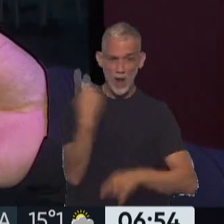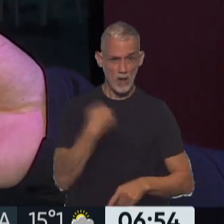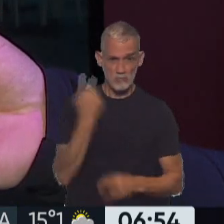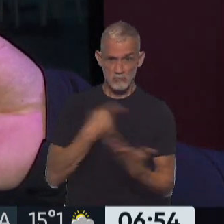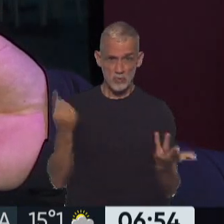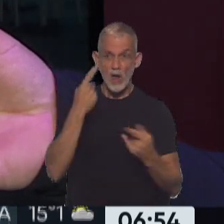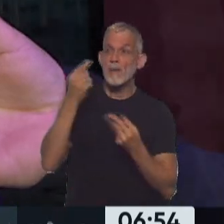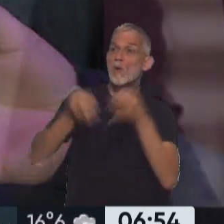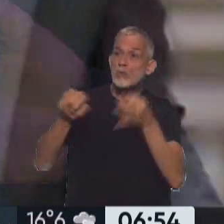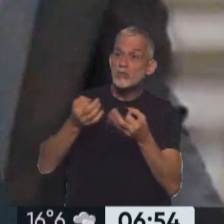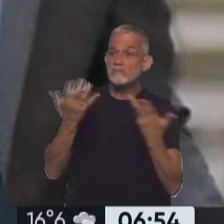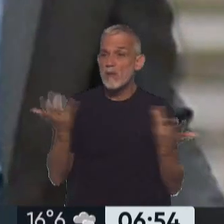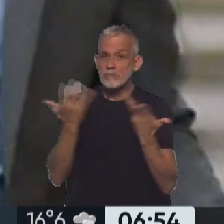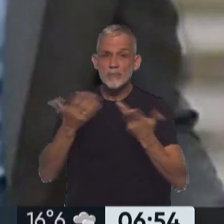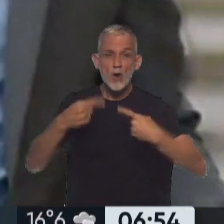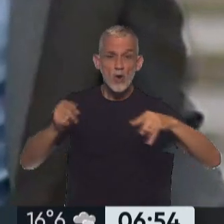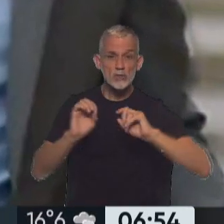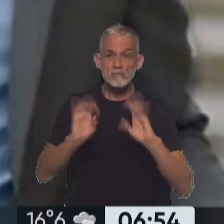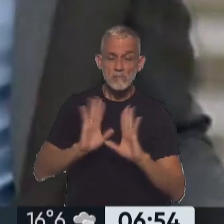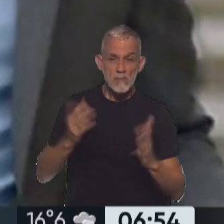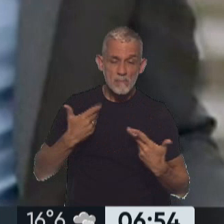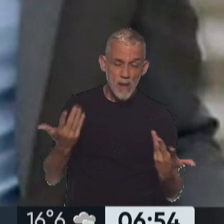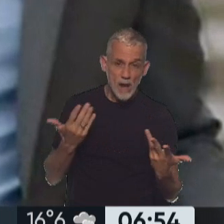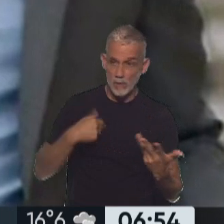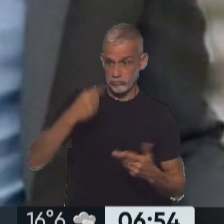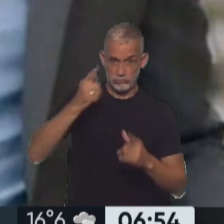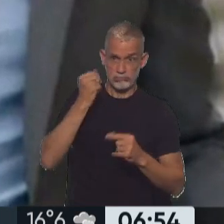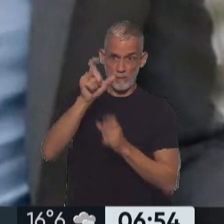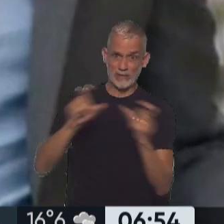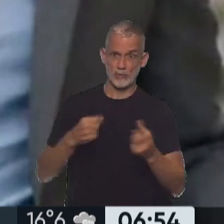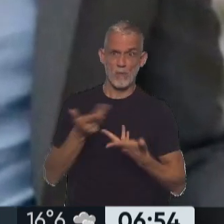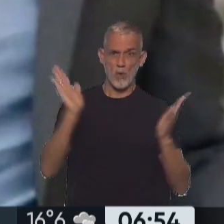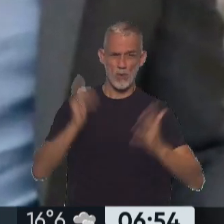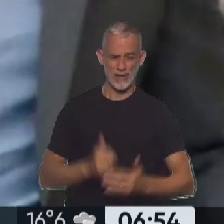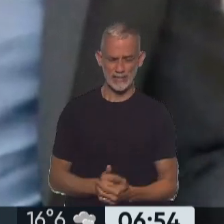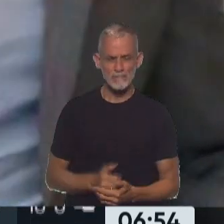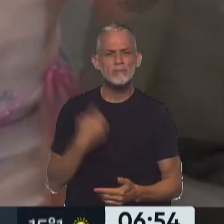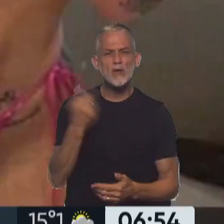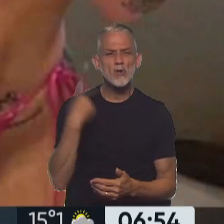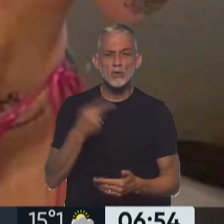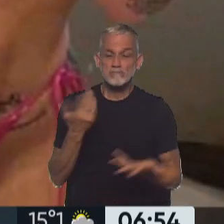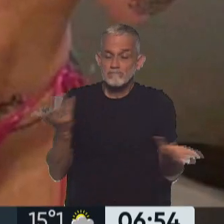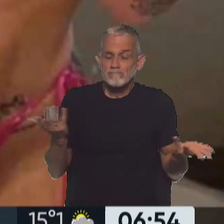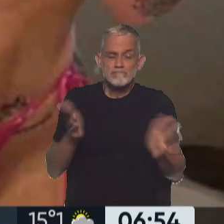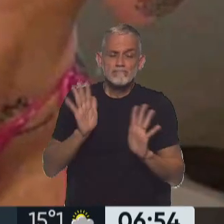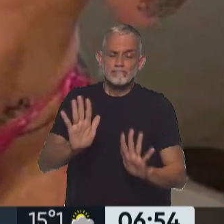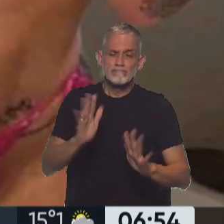responder a la justicia de las cosas que hacemos, pues somos hombres públicos. No, nosotros hicimos lo que teníamos que hacer,